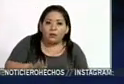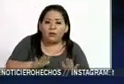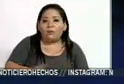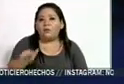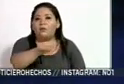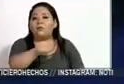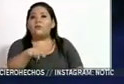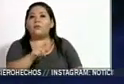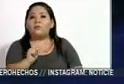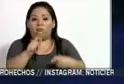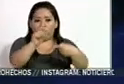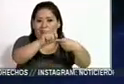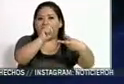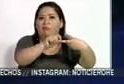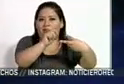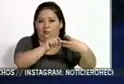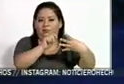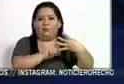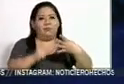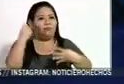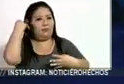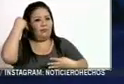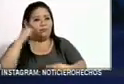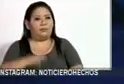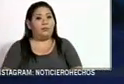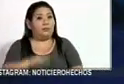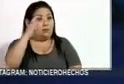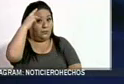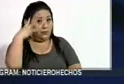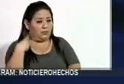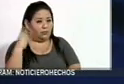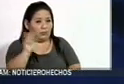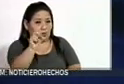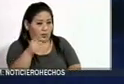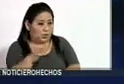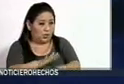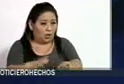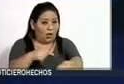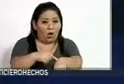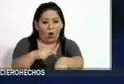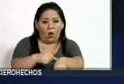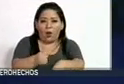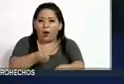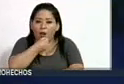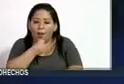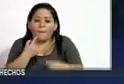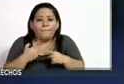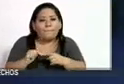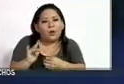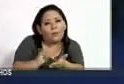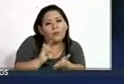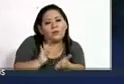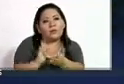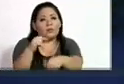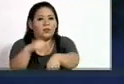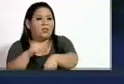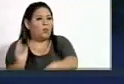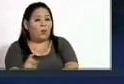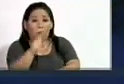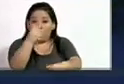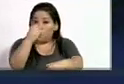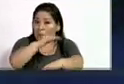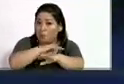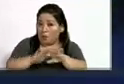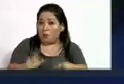estos puntos que son muy, muy importantes. Sí, doctor, ya es momento de finalizar, pero no quiero desaprovechar el espacio para hacerle una